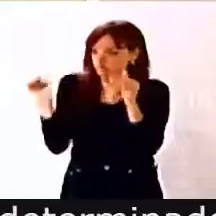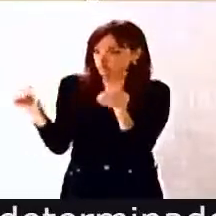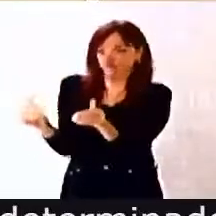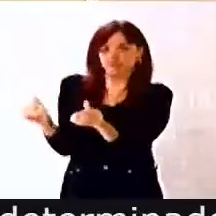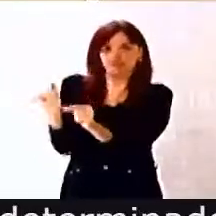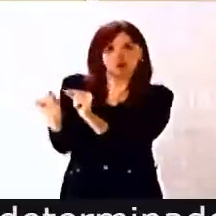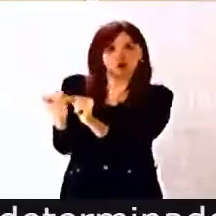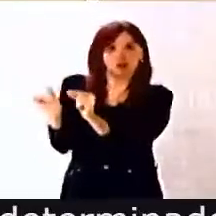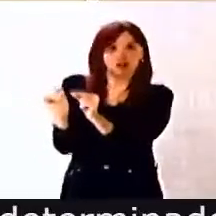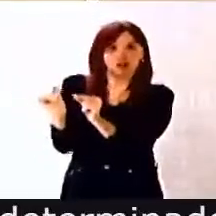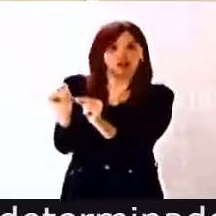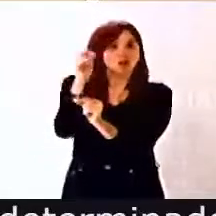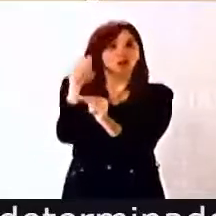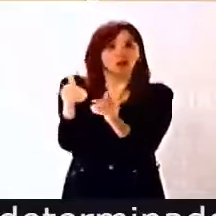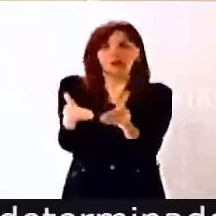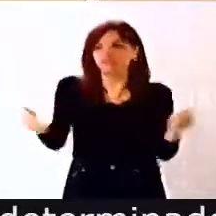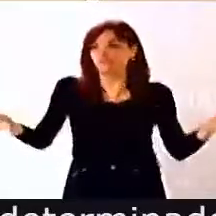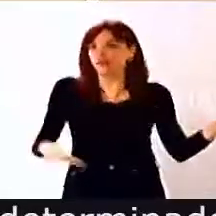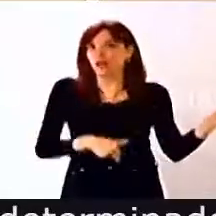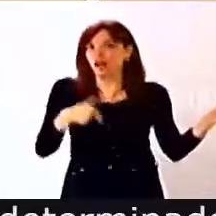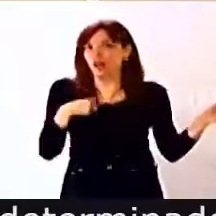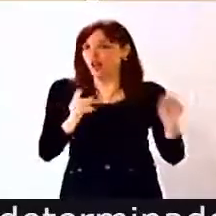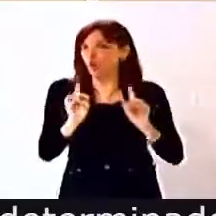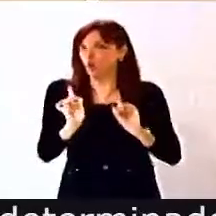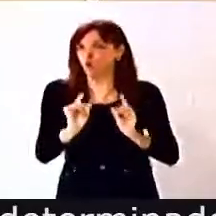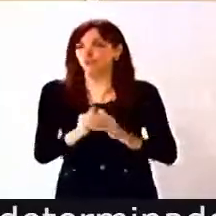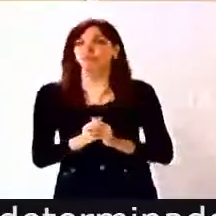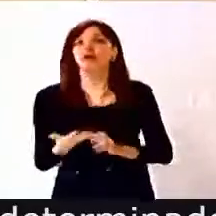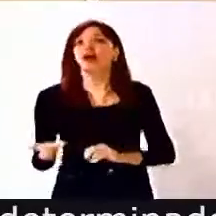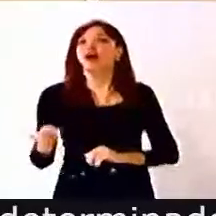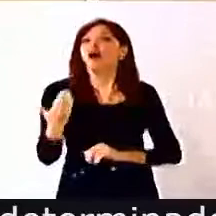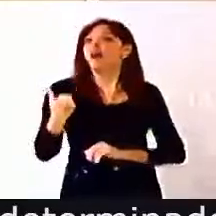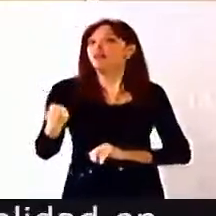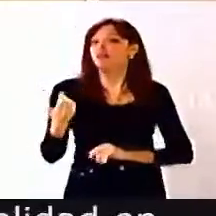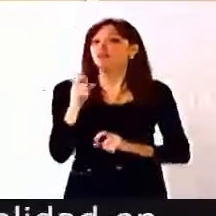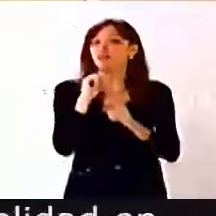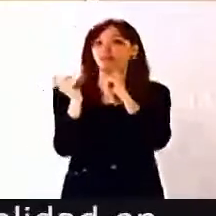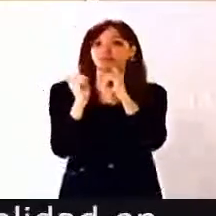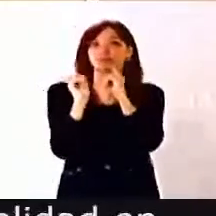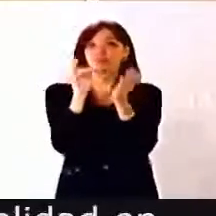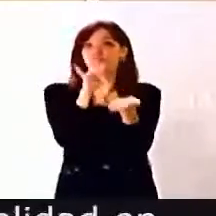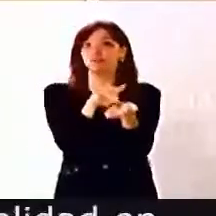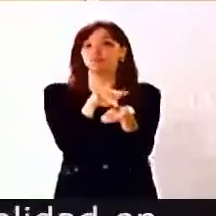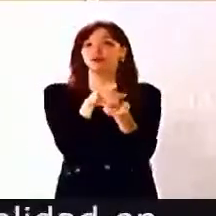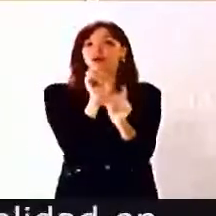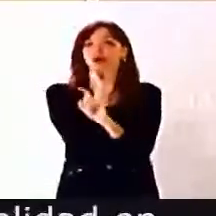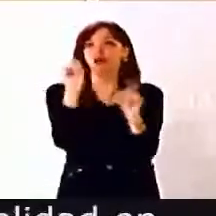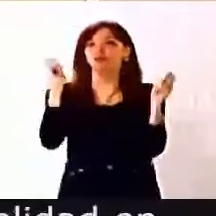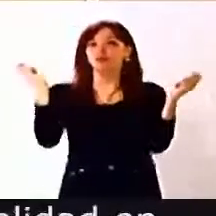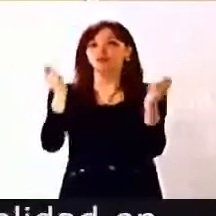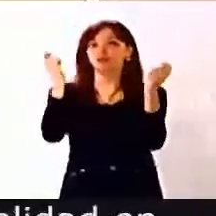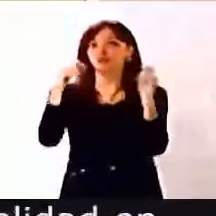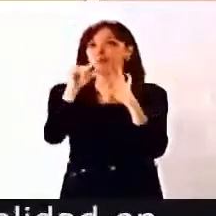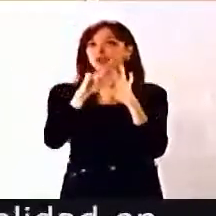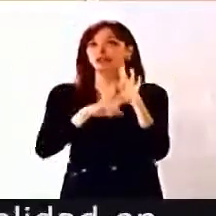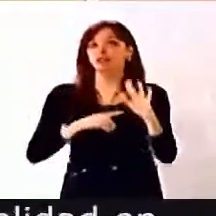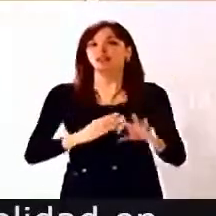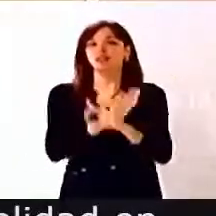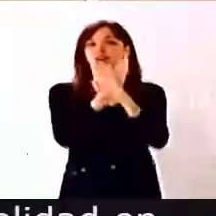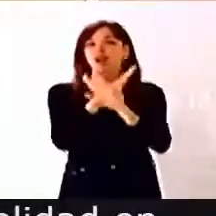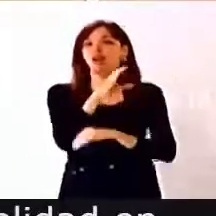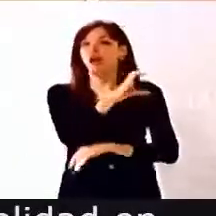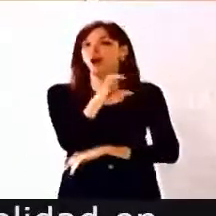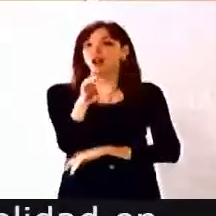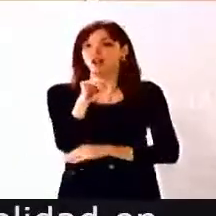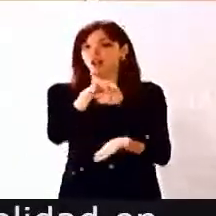no pensar en la localidad en concreto. Ayer, cuando teníamos la rueda de prensa anunciando las medidas excepcionales en la ciudad de